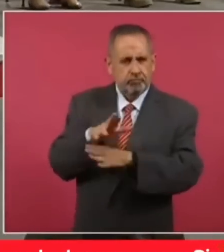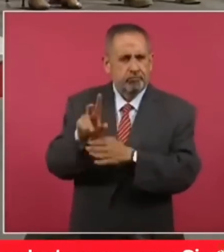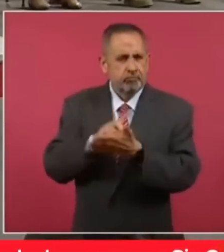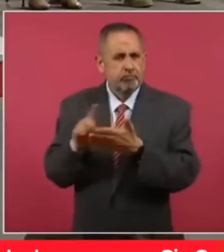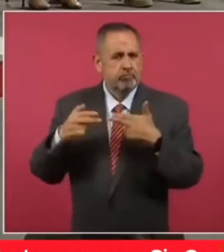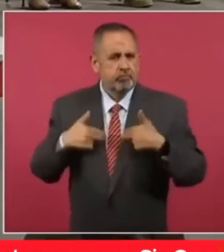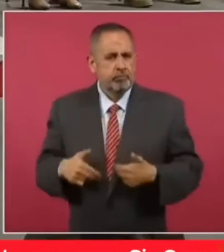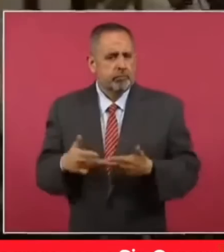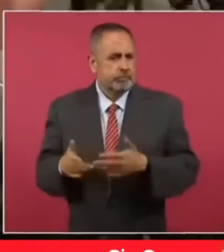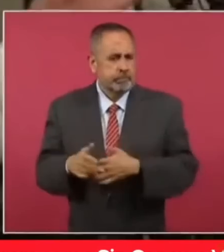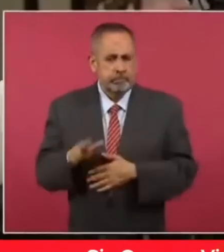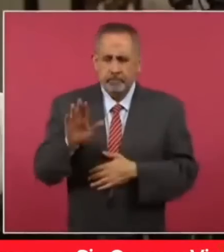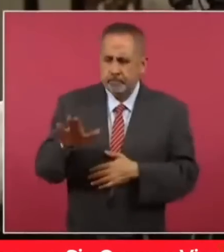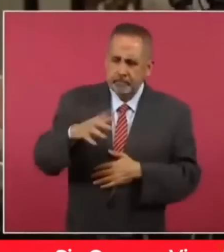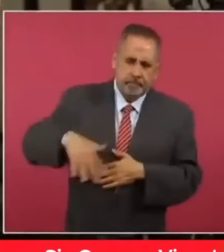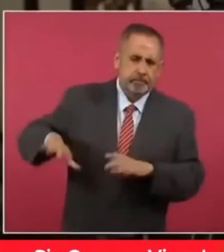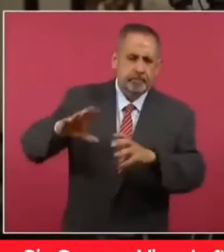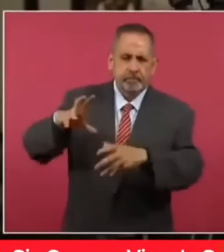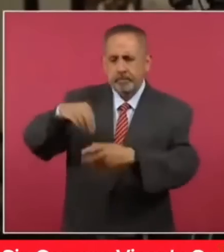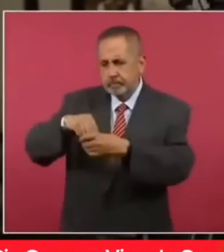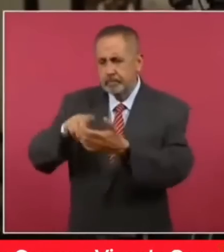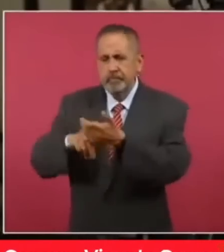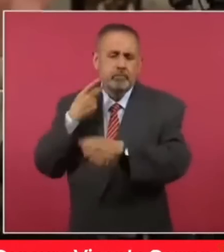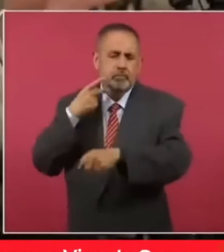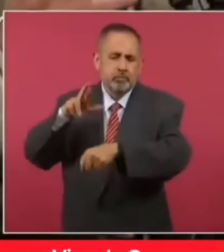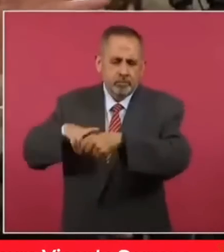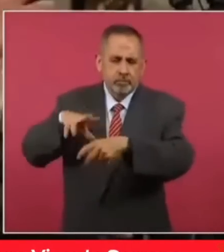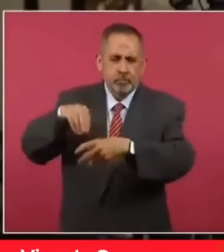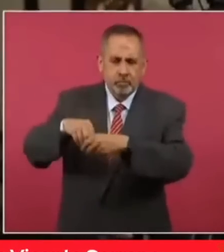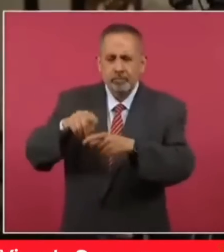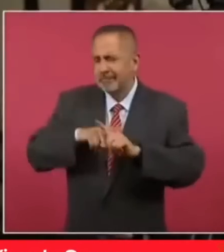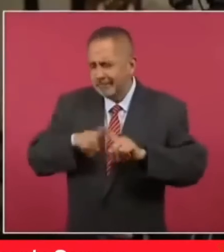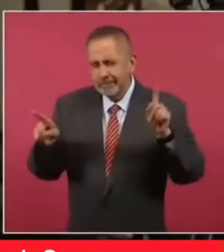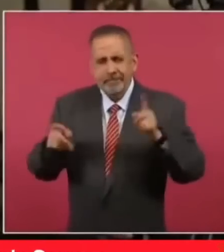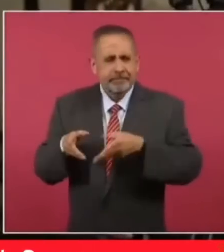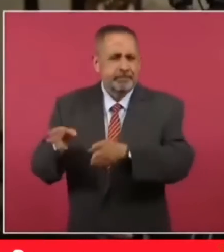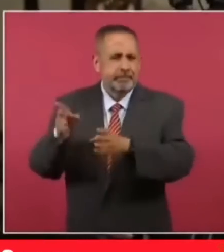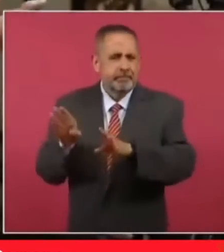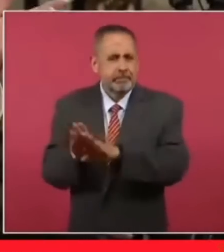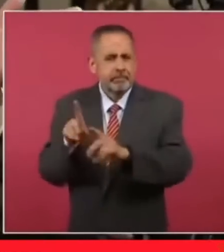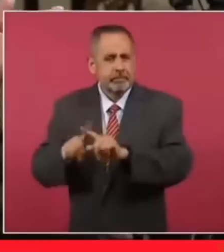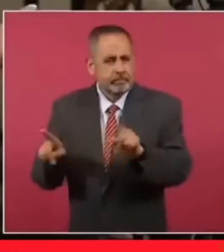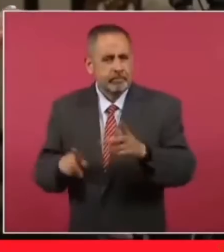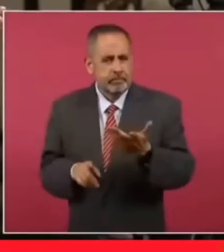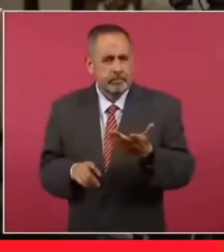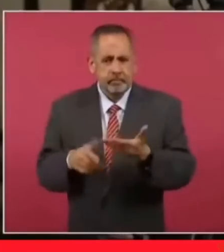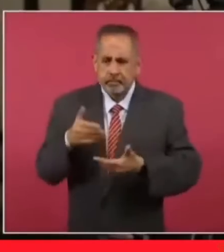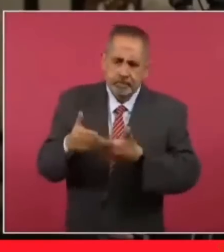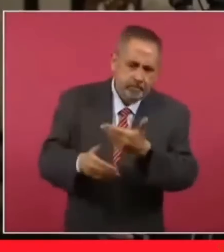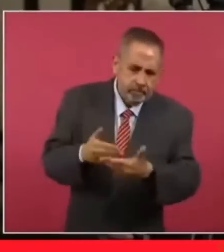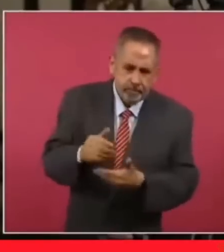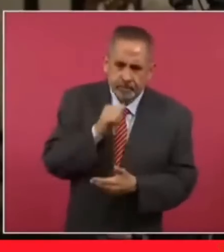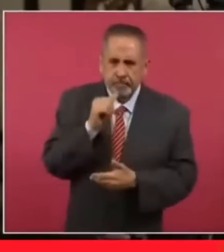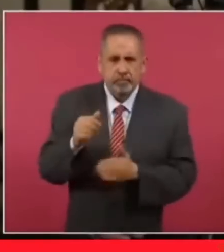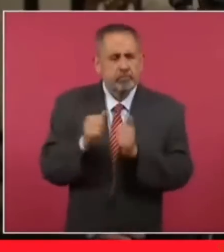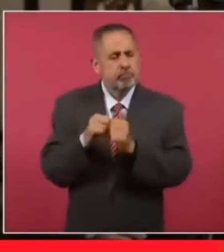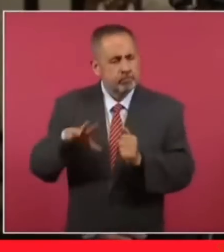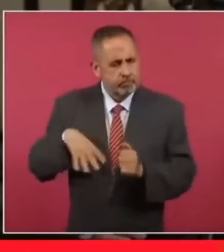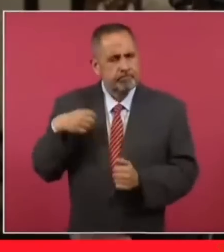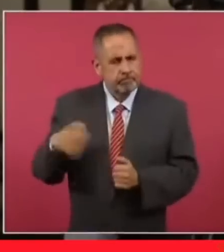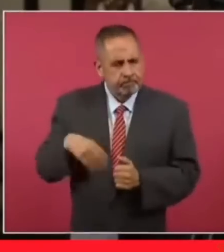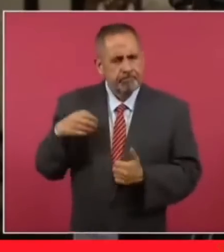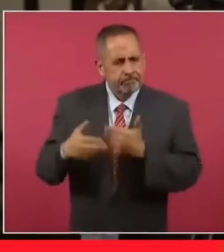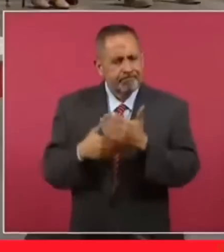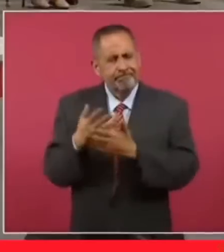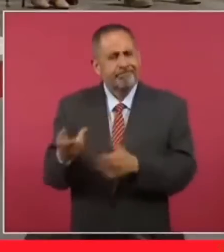derechos humanos, tienen su propia procuraduría, se manejan de otra manera y no avanzamos ahí con todos los esfuerzos que